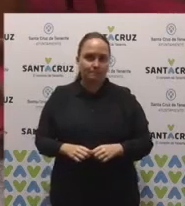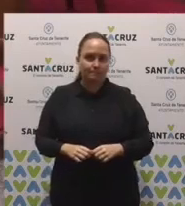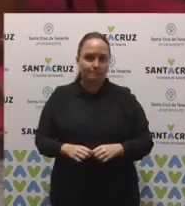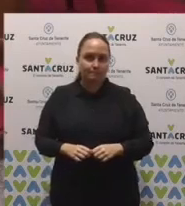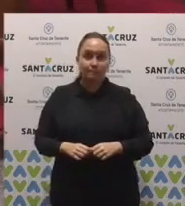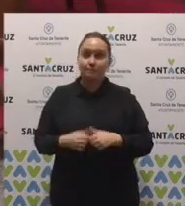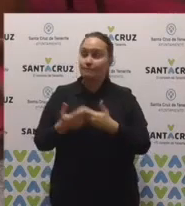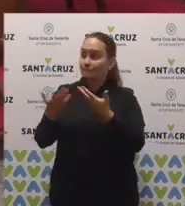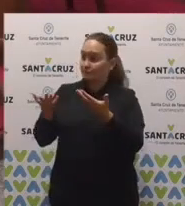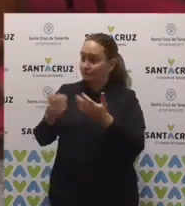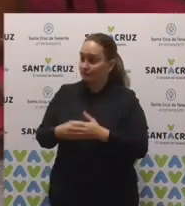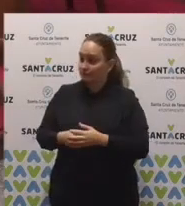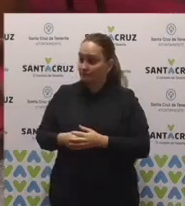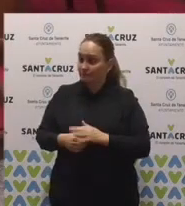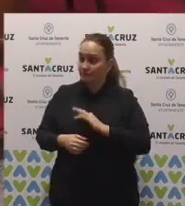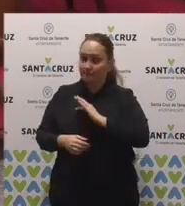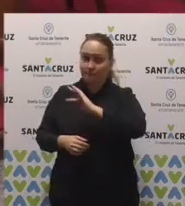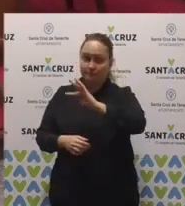señor portavoz